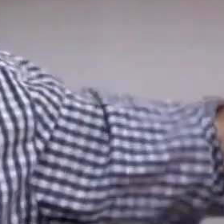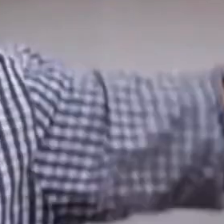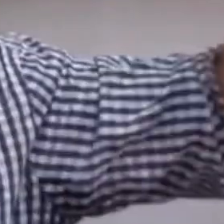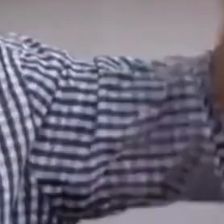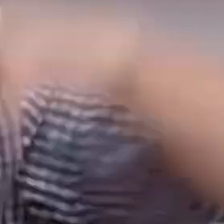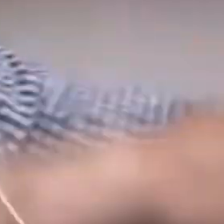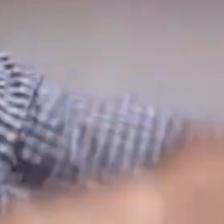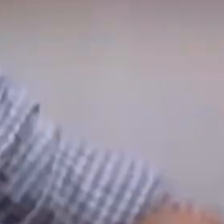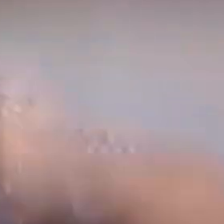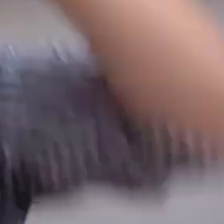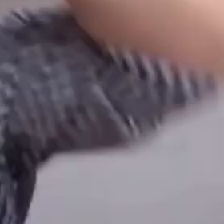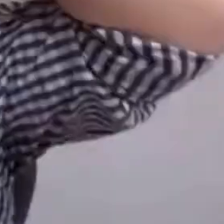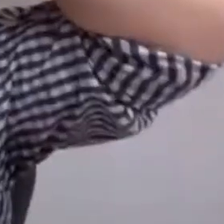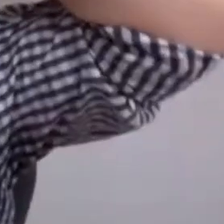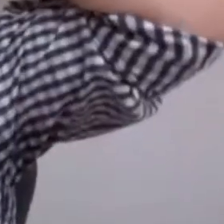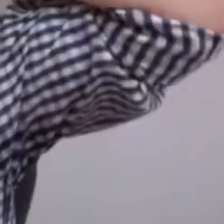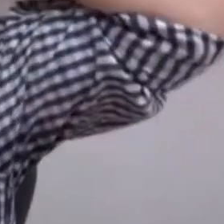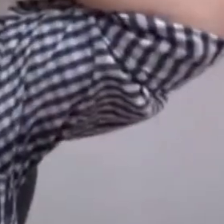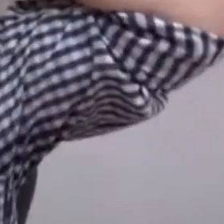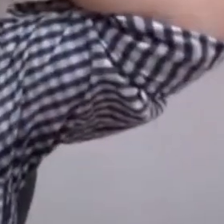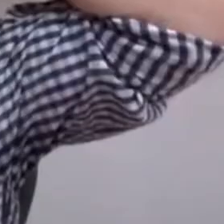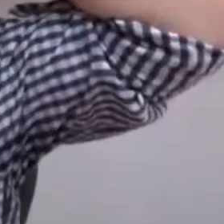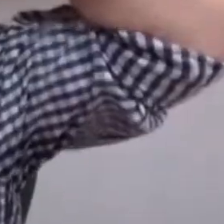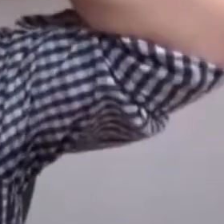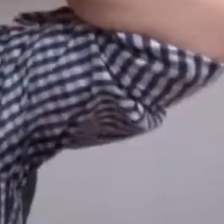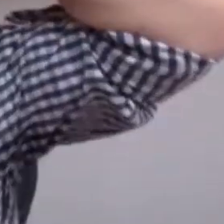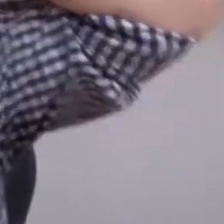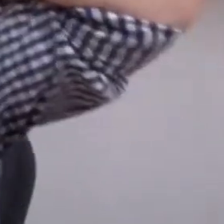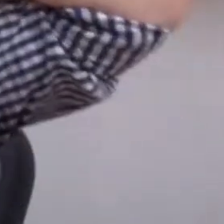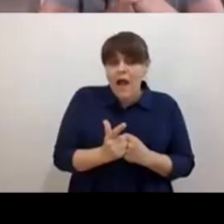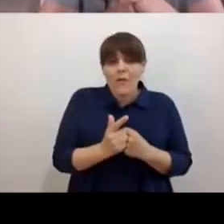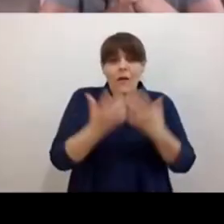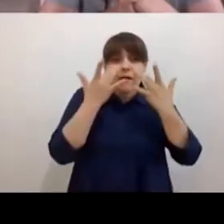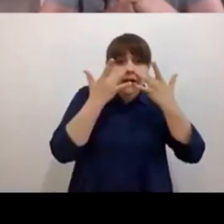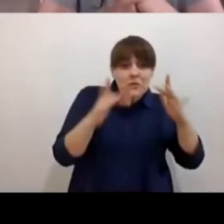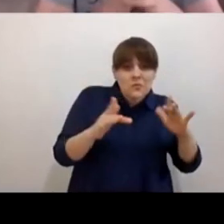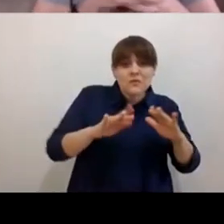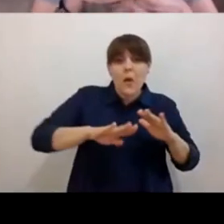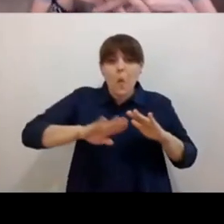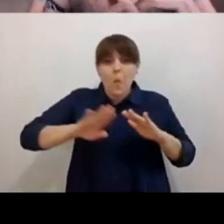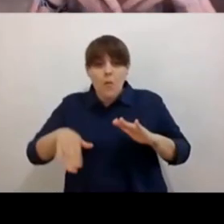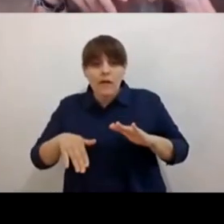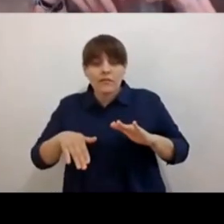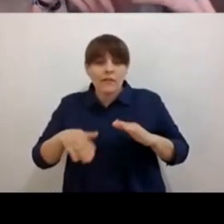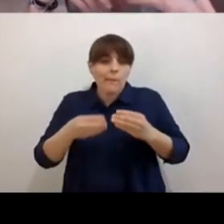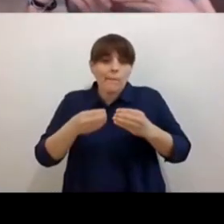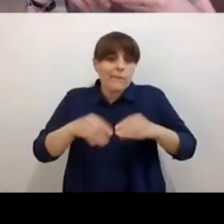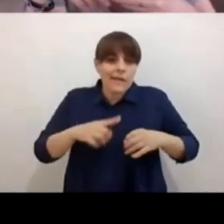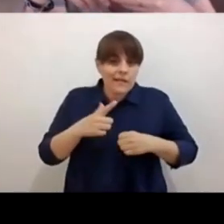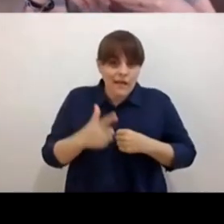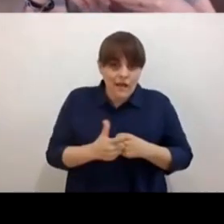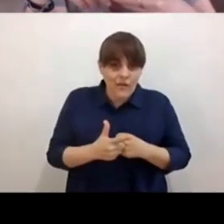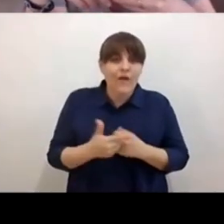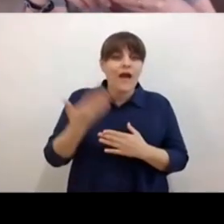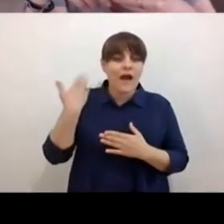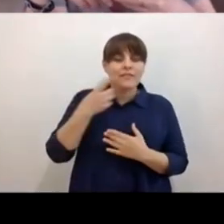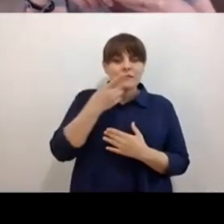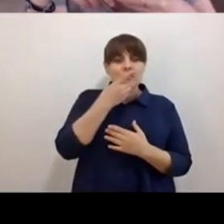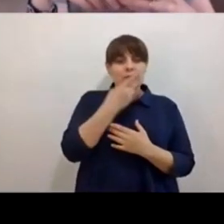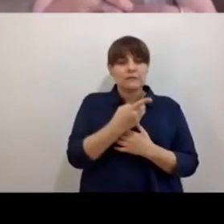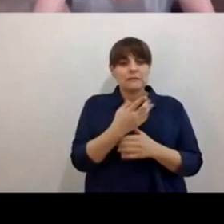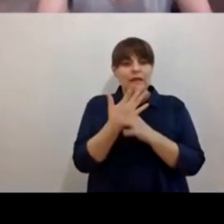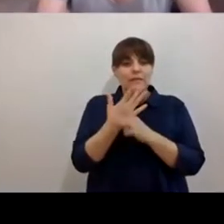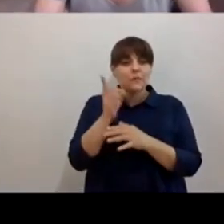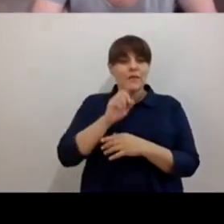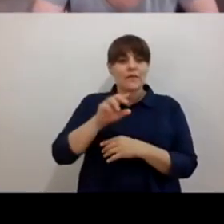y eso se vuelve mucho más retador porque por un lado favorece ya no lo dijiste Ana la empatía pero